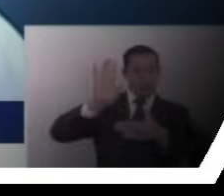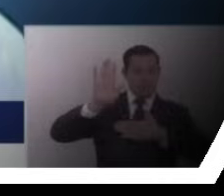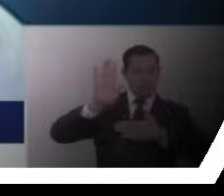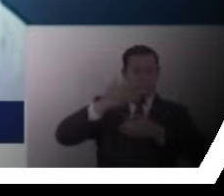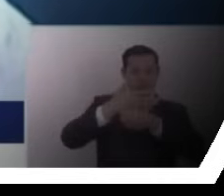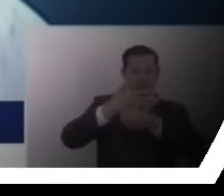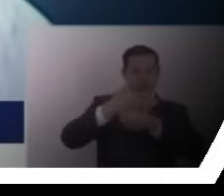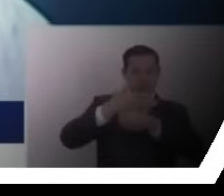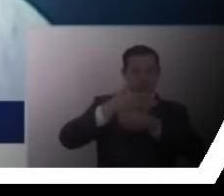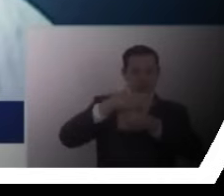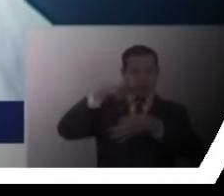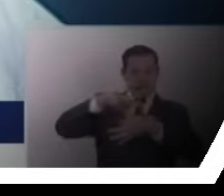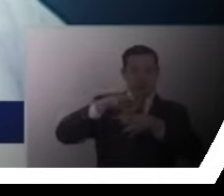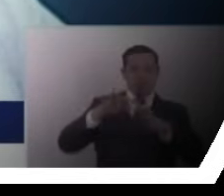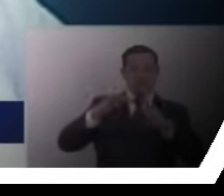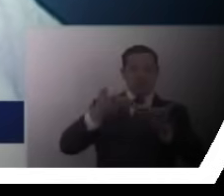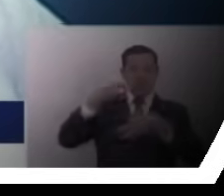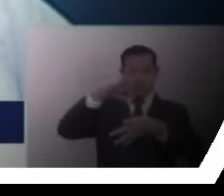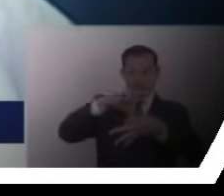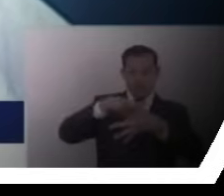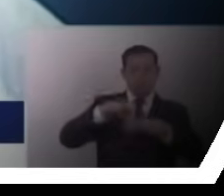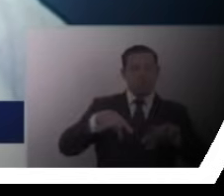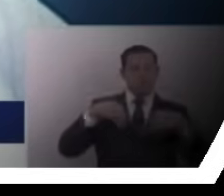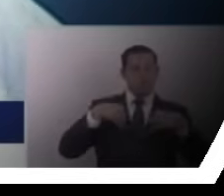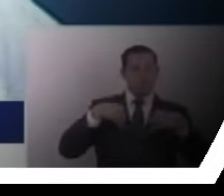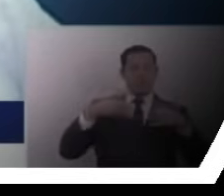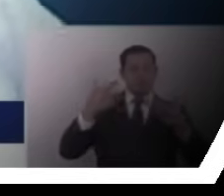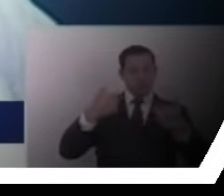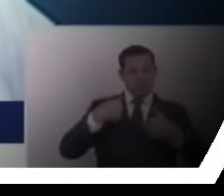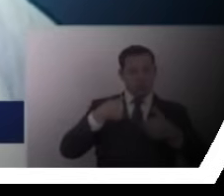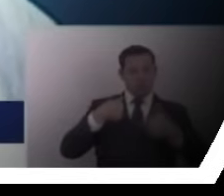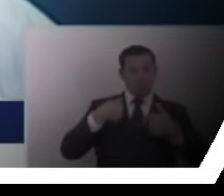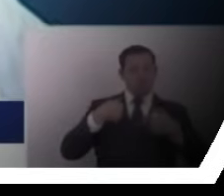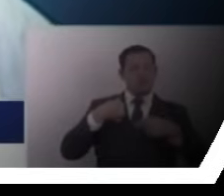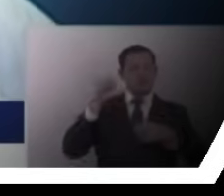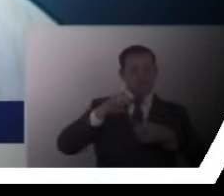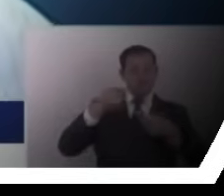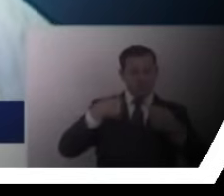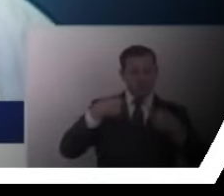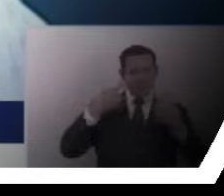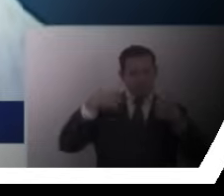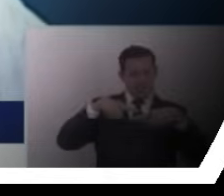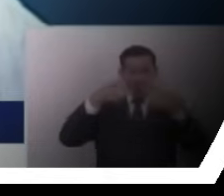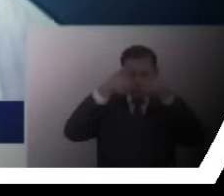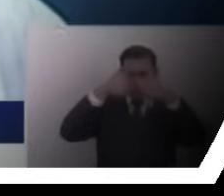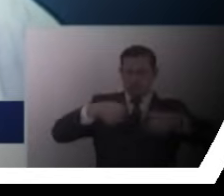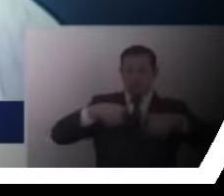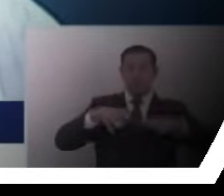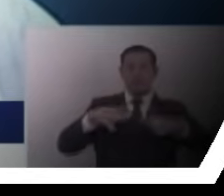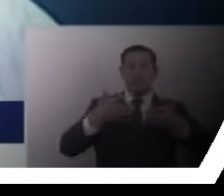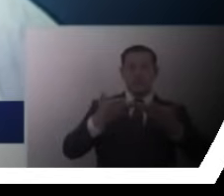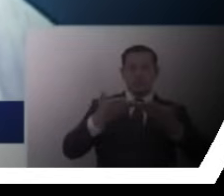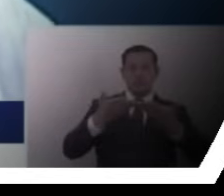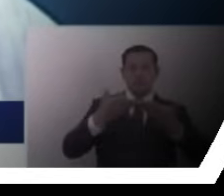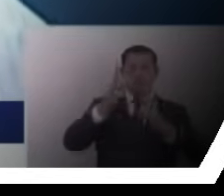de campaña por la cual se votó y por la cual yo estoy y estuve y estaré de acuerdo.